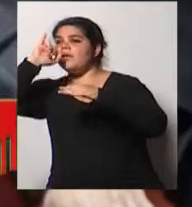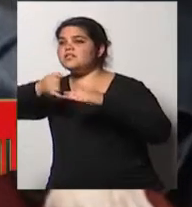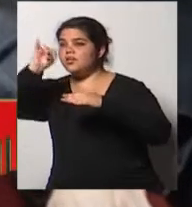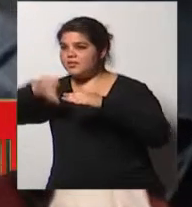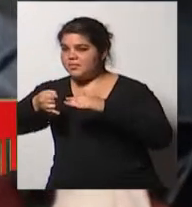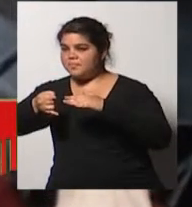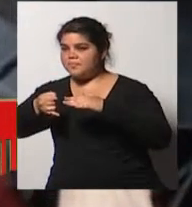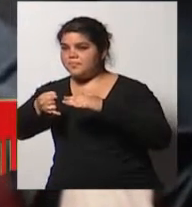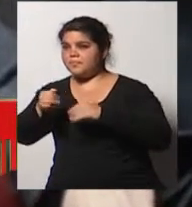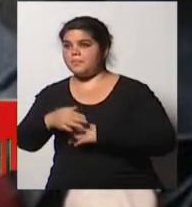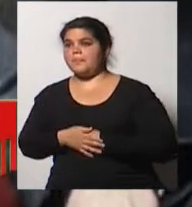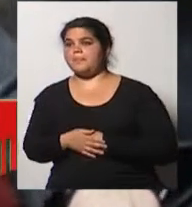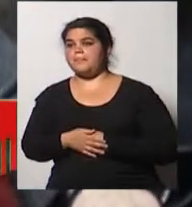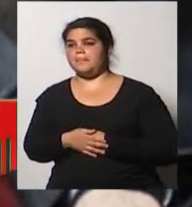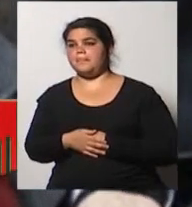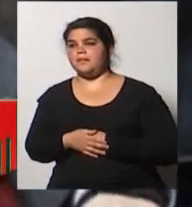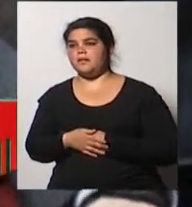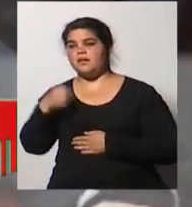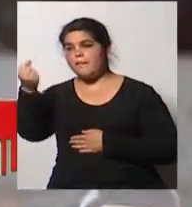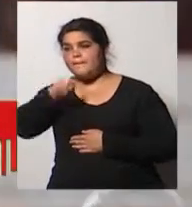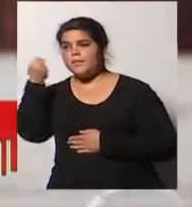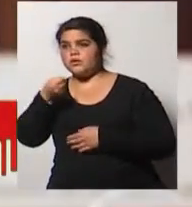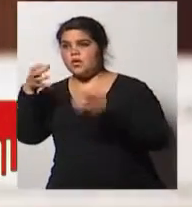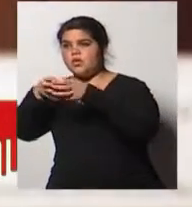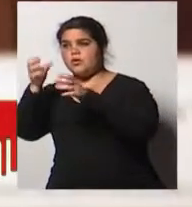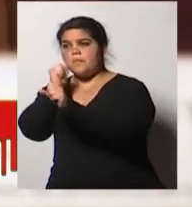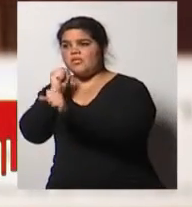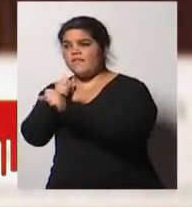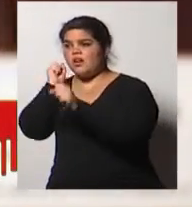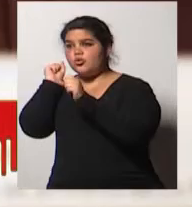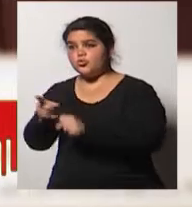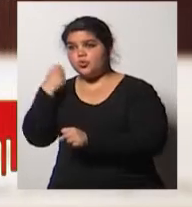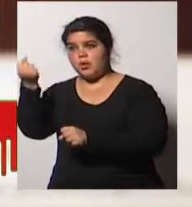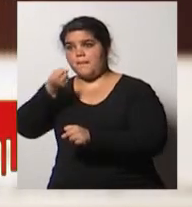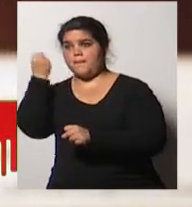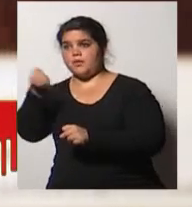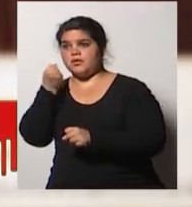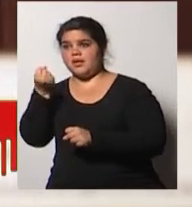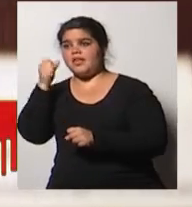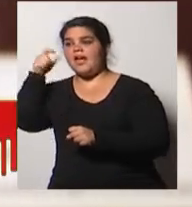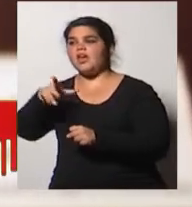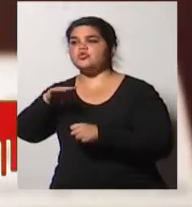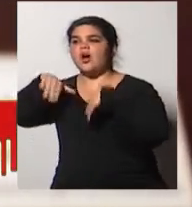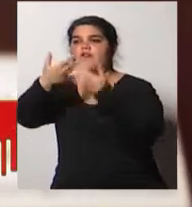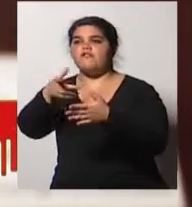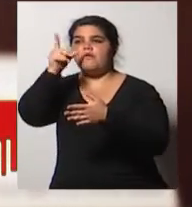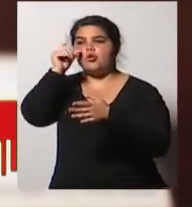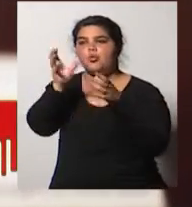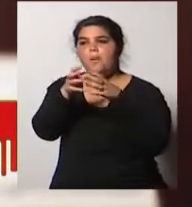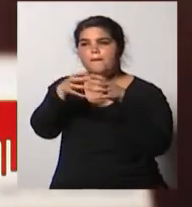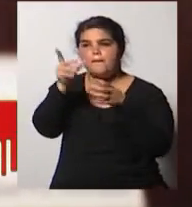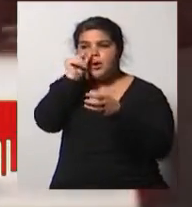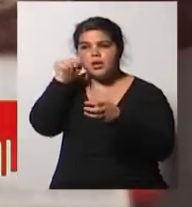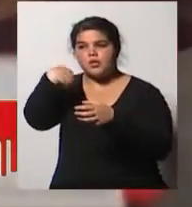Federal que tiene una importante función política, lo que no significa función partidaria política, función política